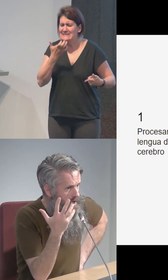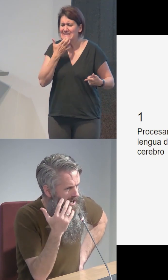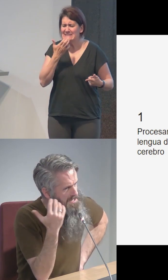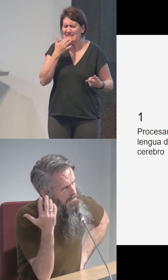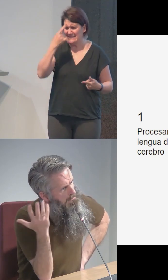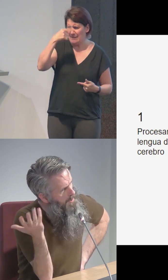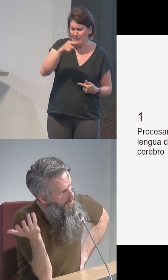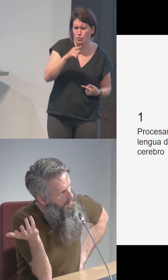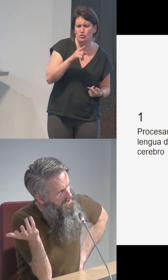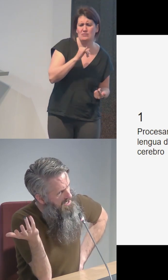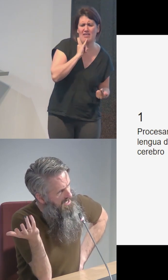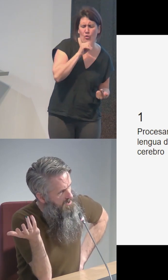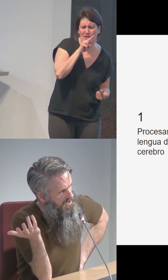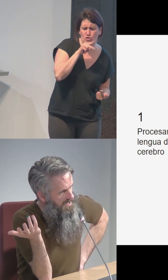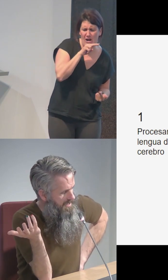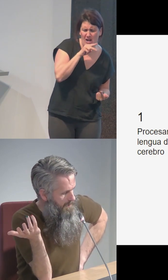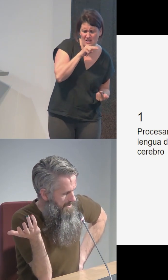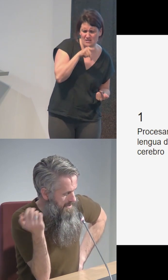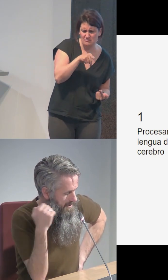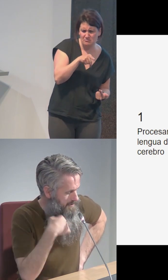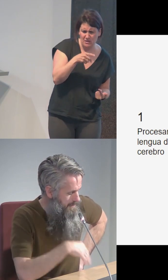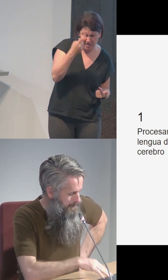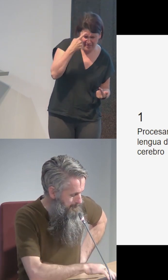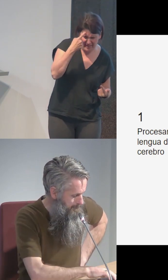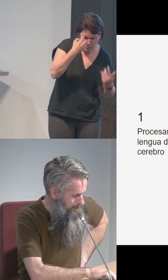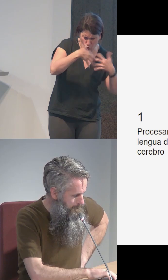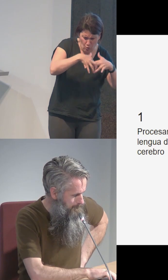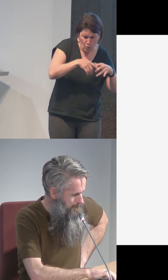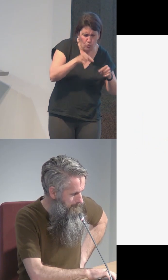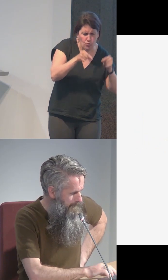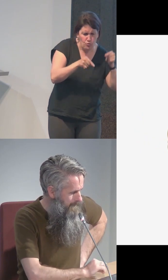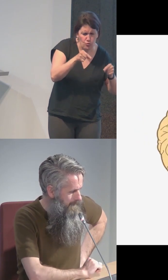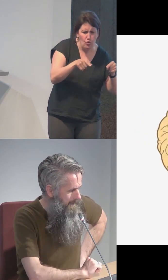las lenguas orales, ¿cómo es el caso de las lenguas de signos?